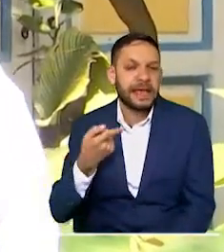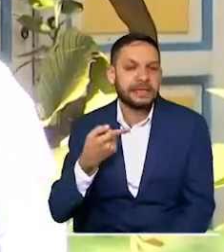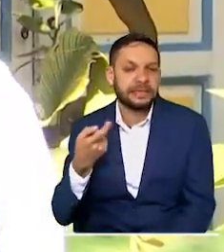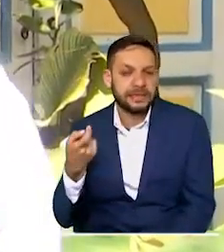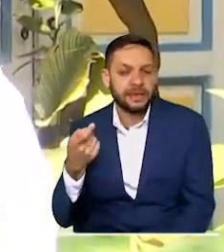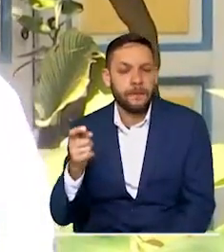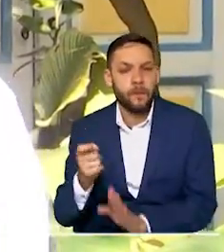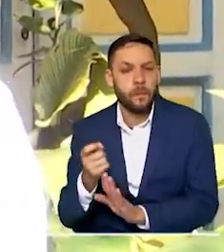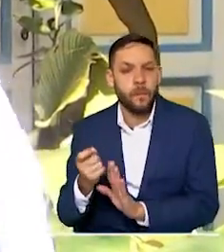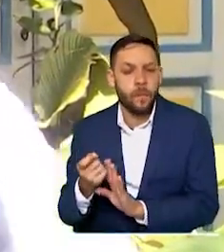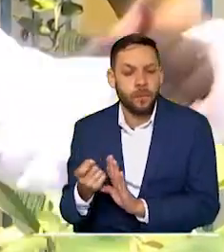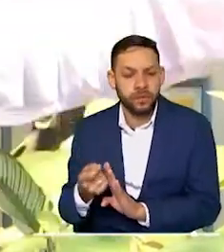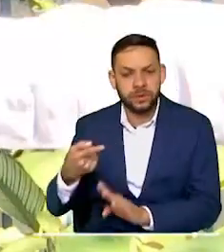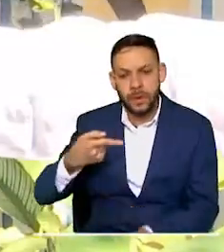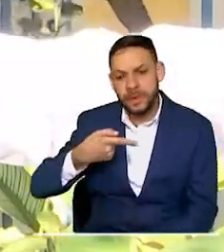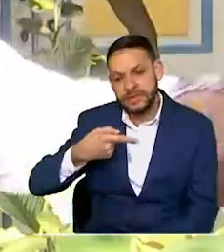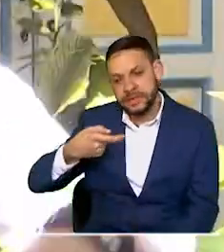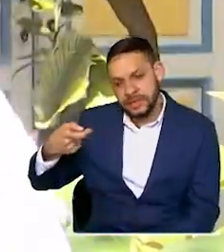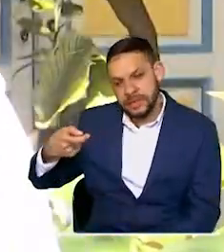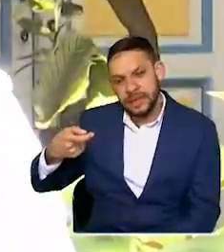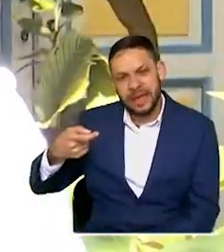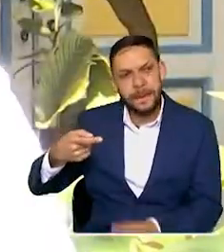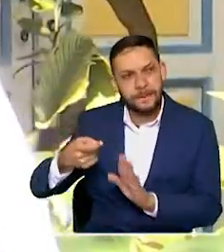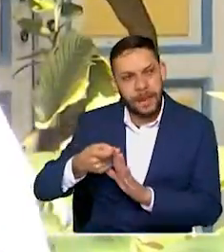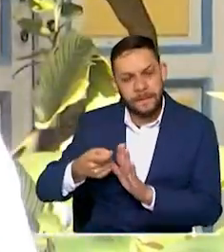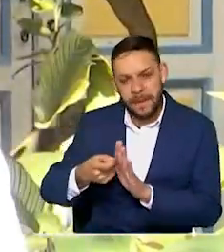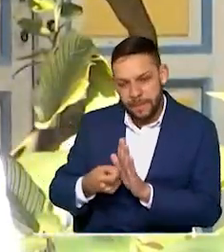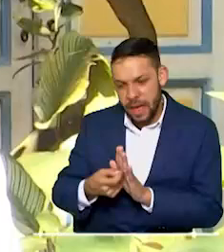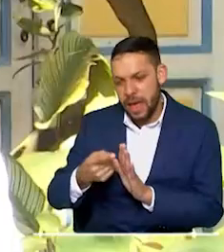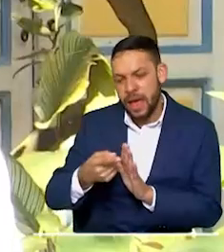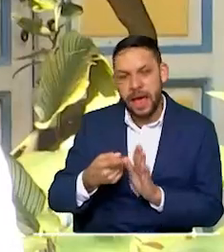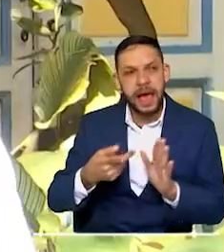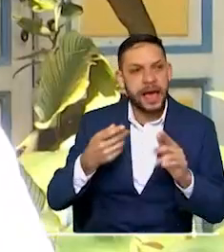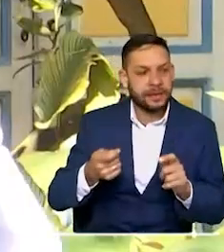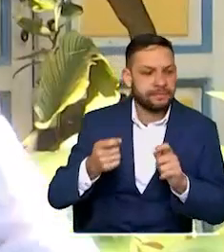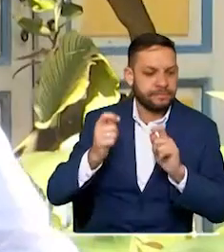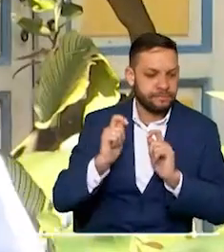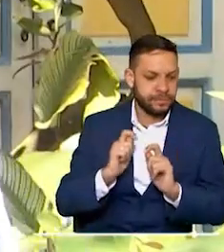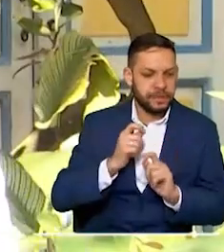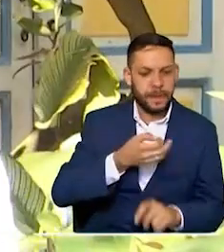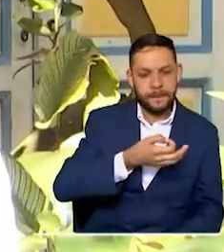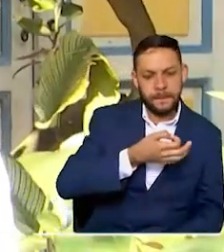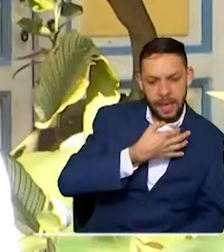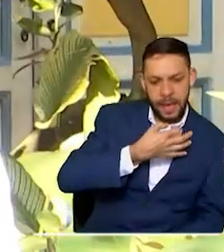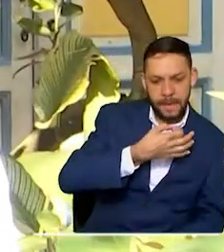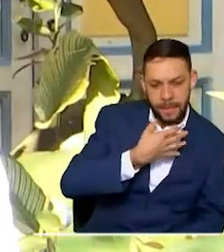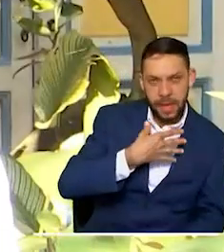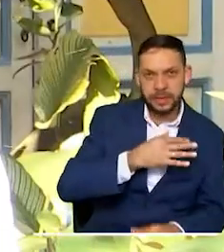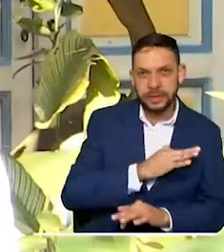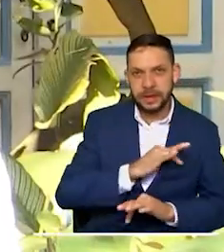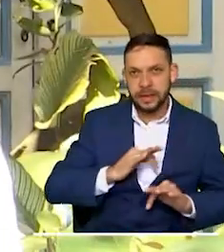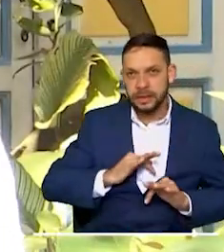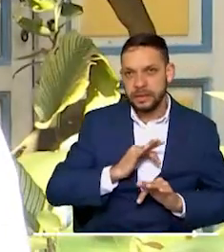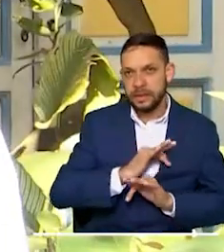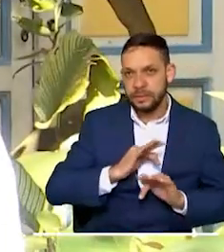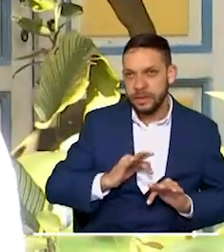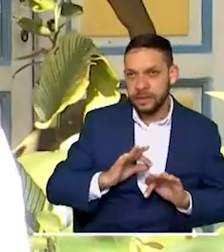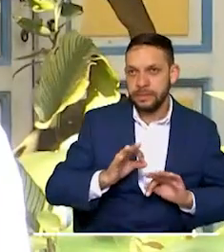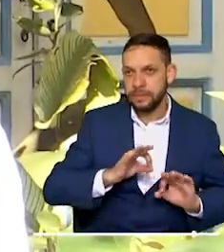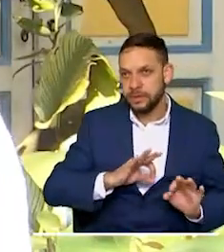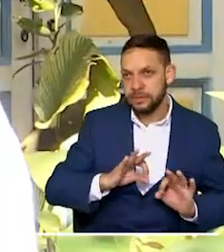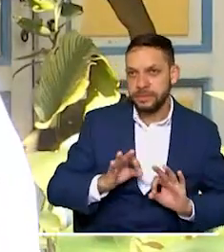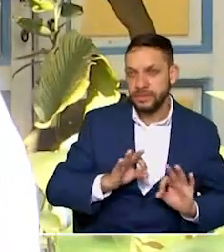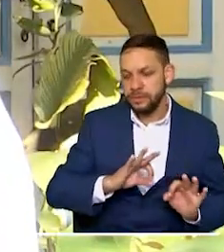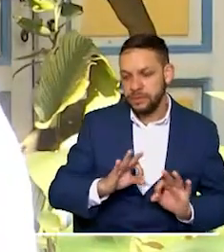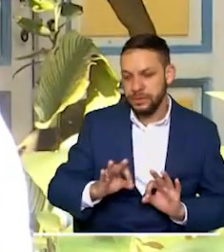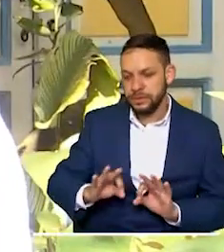que esperar ya que me digan soy prediabético para tomarme la pepa y que ahí sí tenga que decidir hacer cambios alimenticios. Porque es que